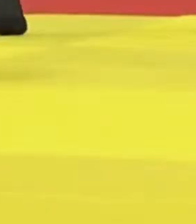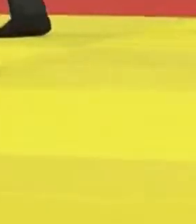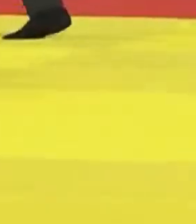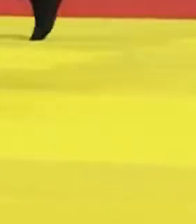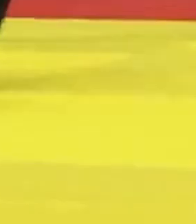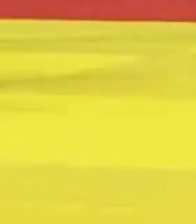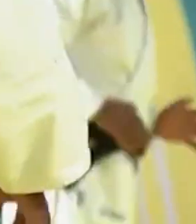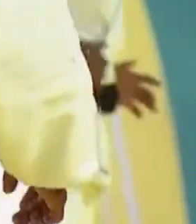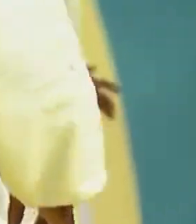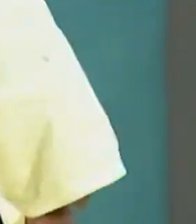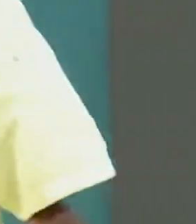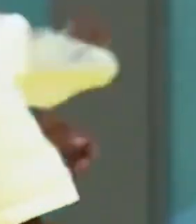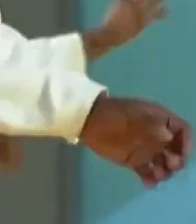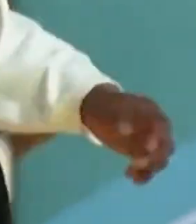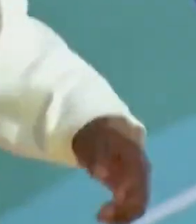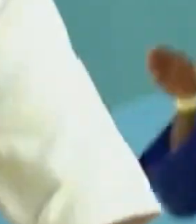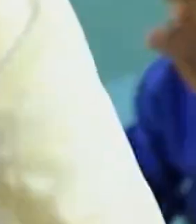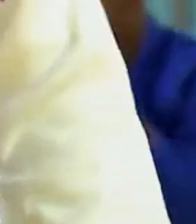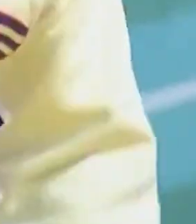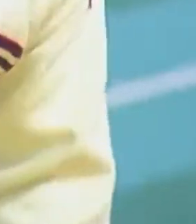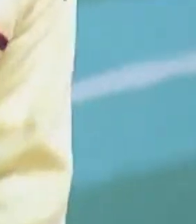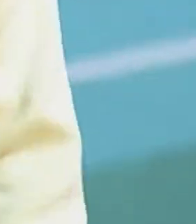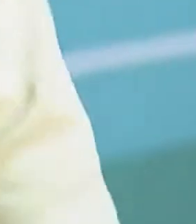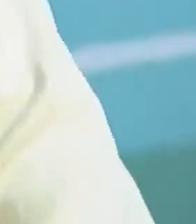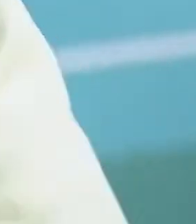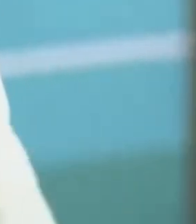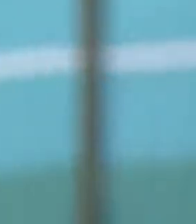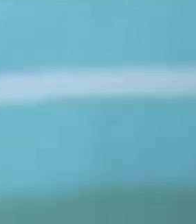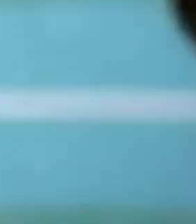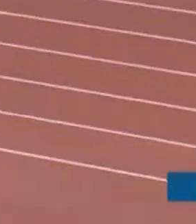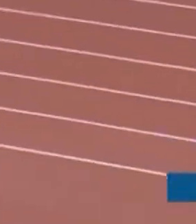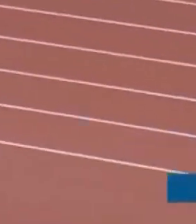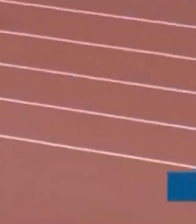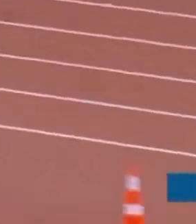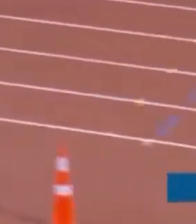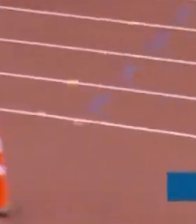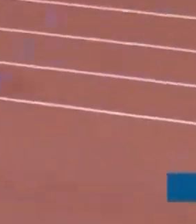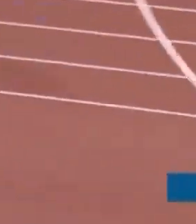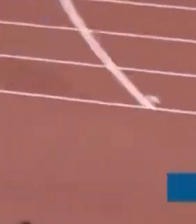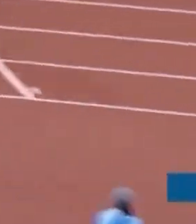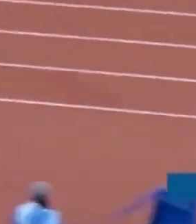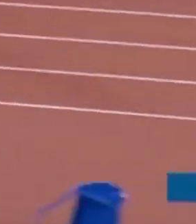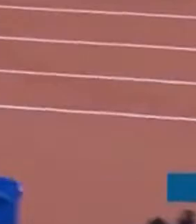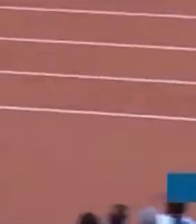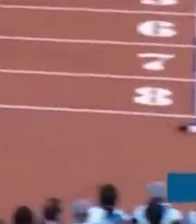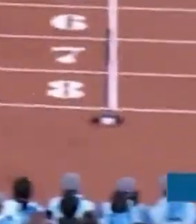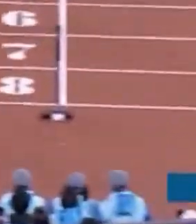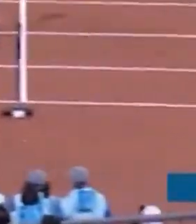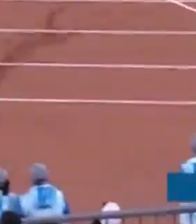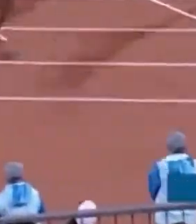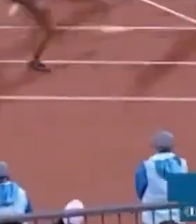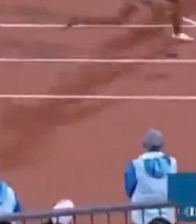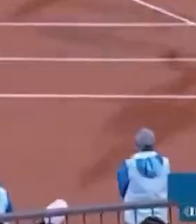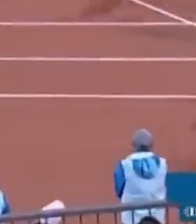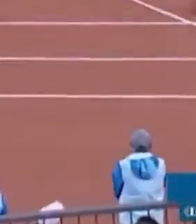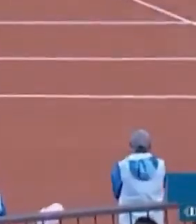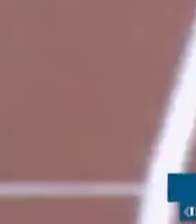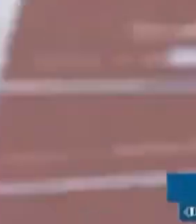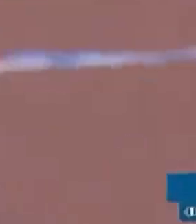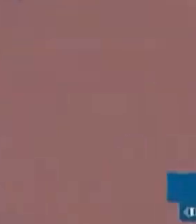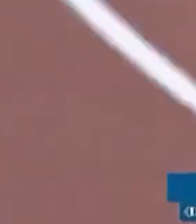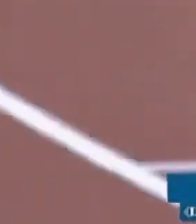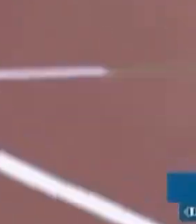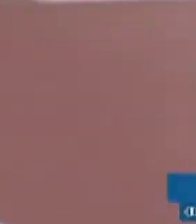para saber de verdad lo que es sentirse cubano. Viene Cuba, va buscando medalla de oro